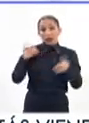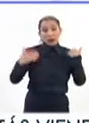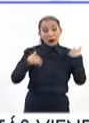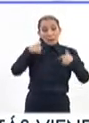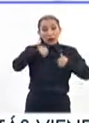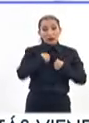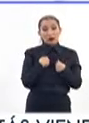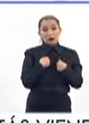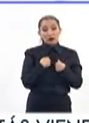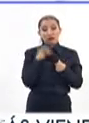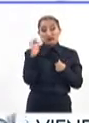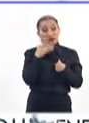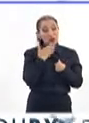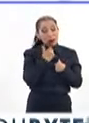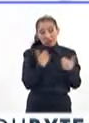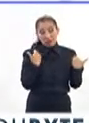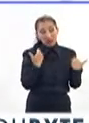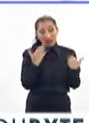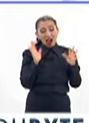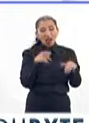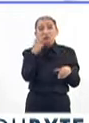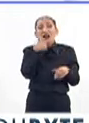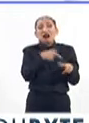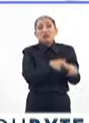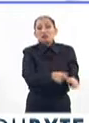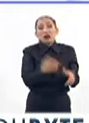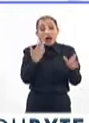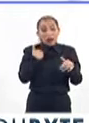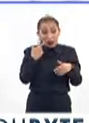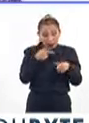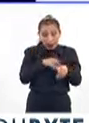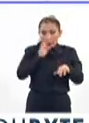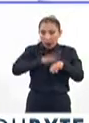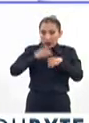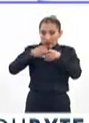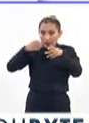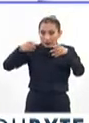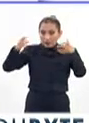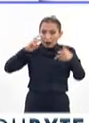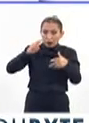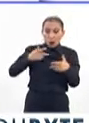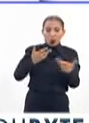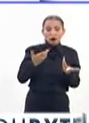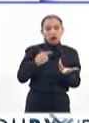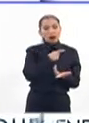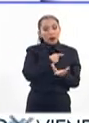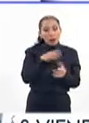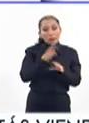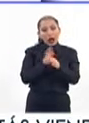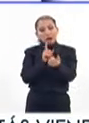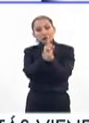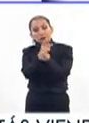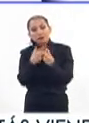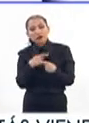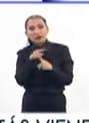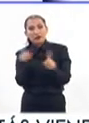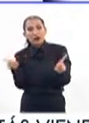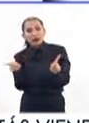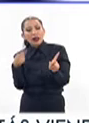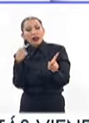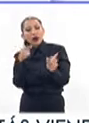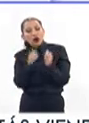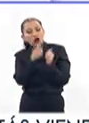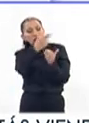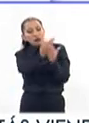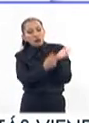divertido para mí, si no, pues ya no tiene como ningún sentido. Pero ha crecido al punto en que pues tengo que acercarme al público de otras maneras a